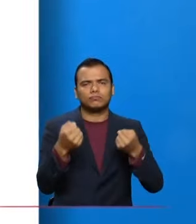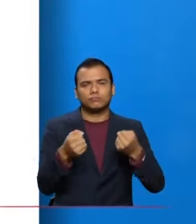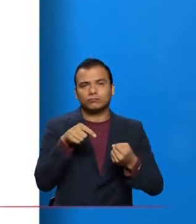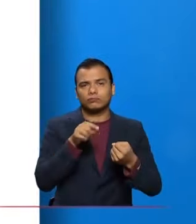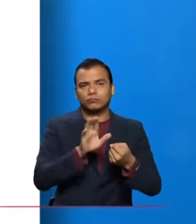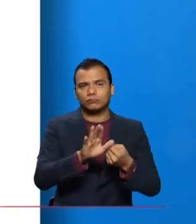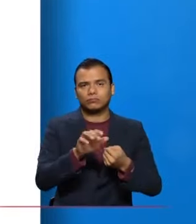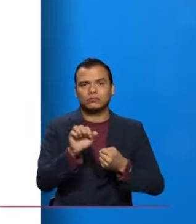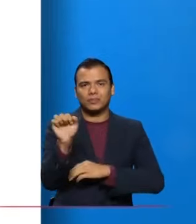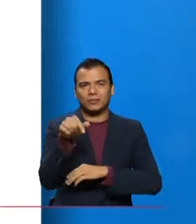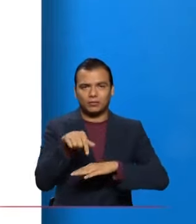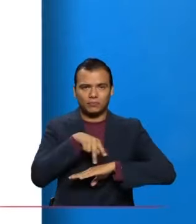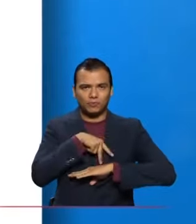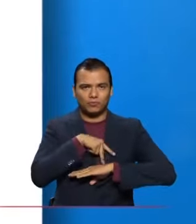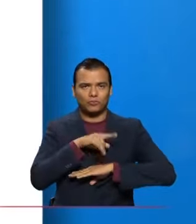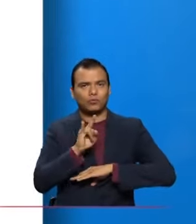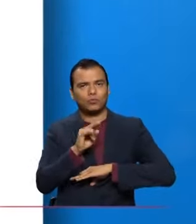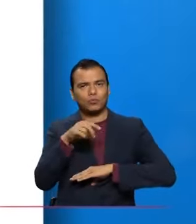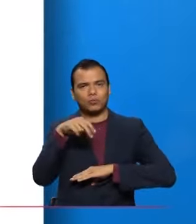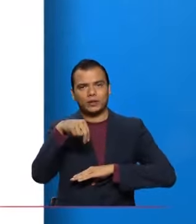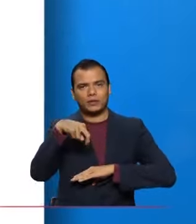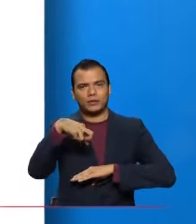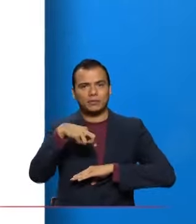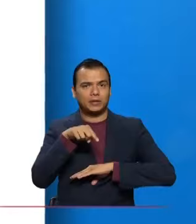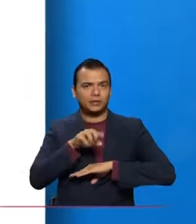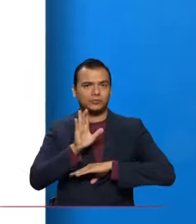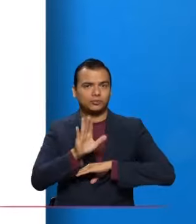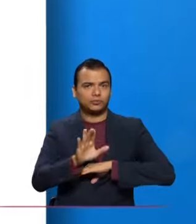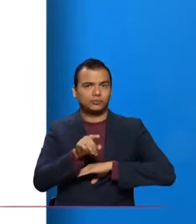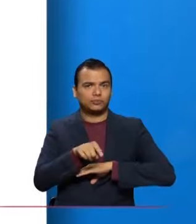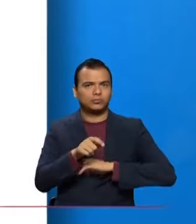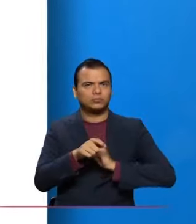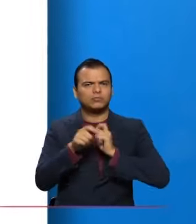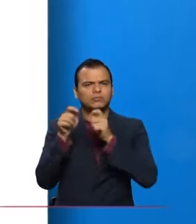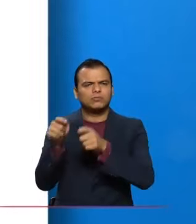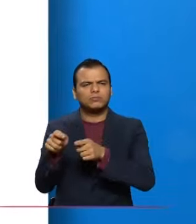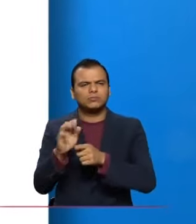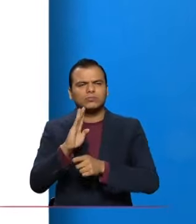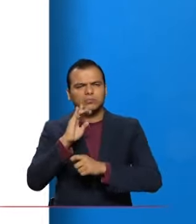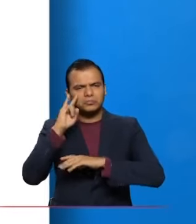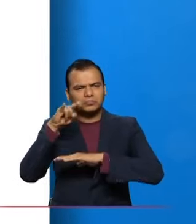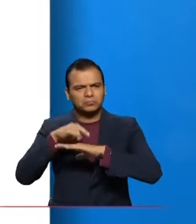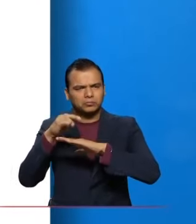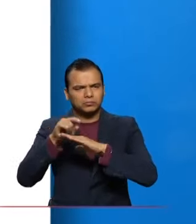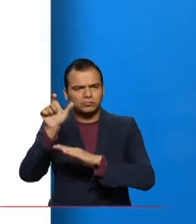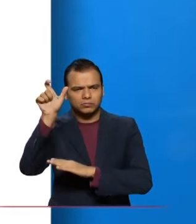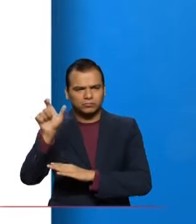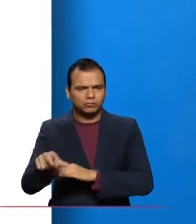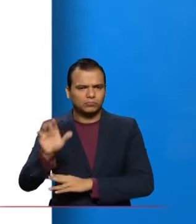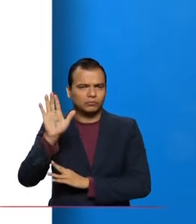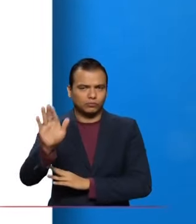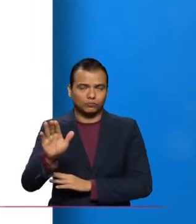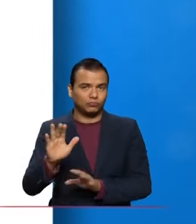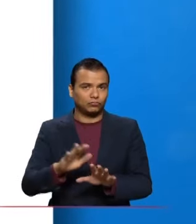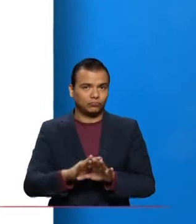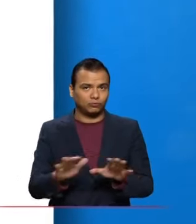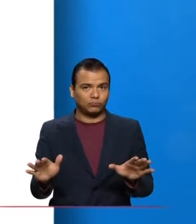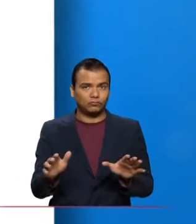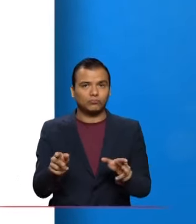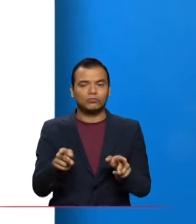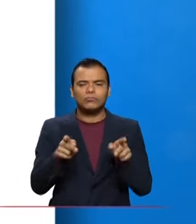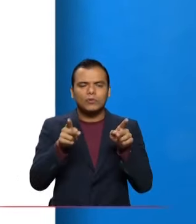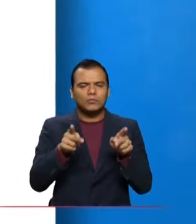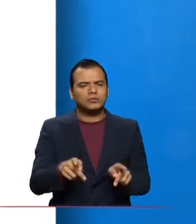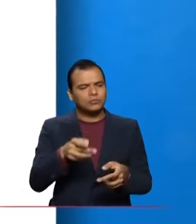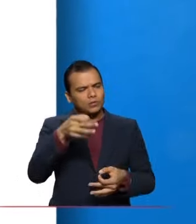de edad, que además la camioneta pues estaba también asignada a un esquema de protección. Un juez de la República no